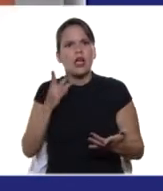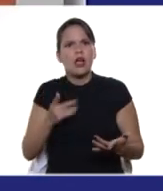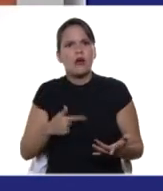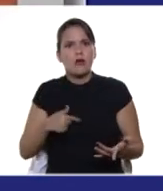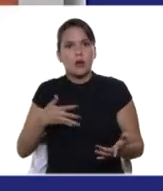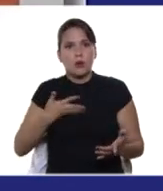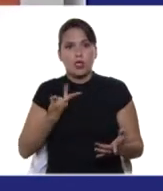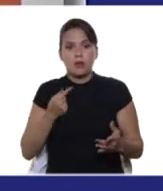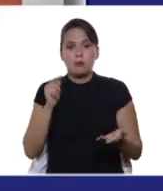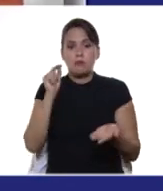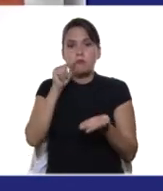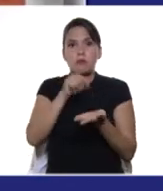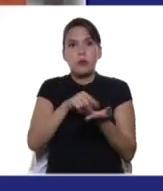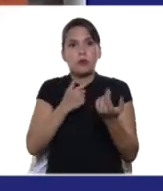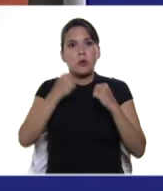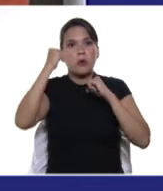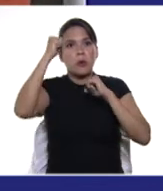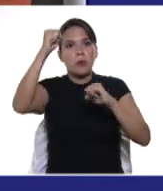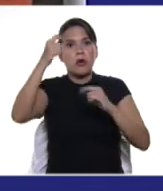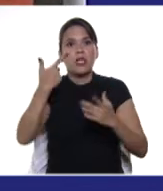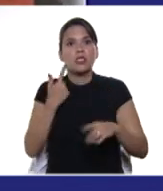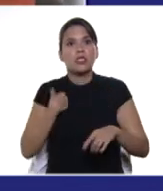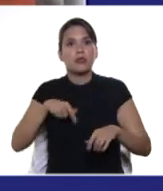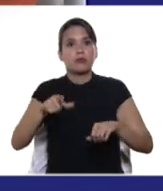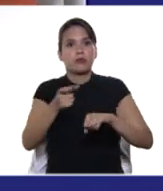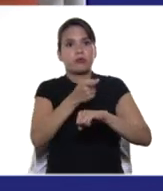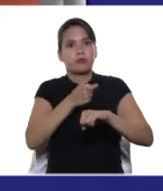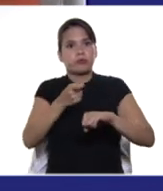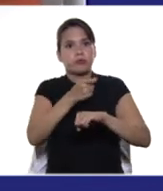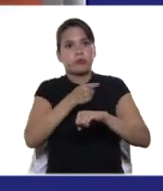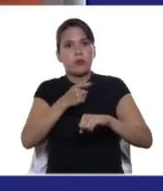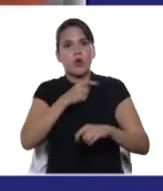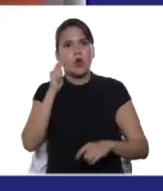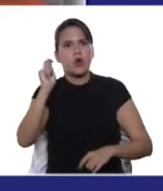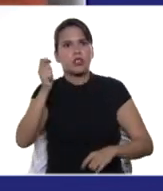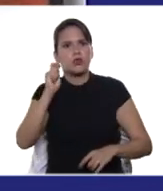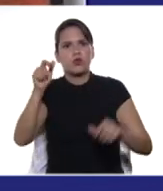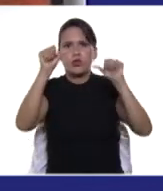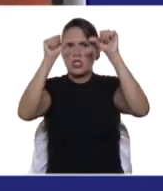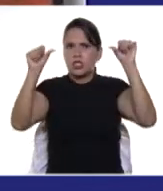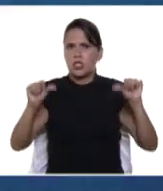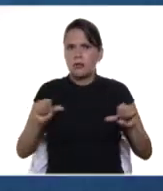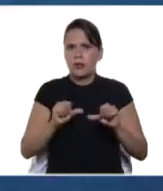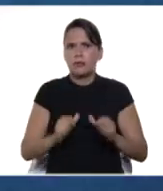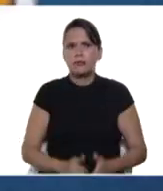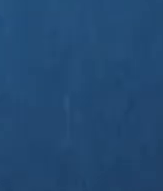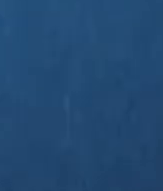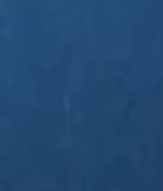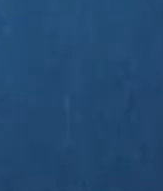el punto de triunfar e imponer gobierno, constitución y sistema.